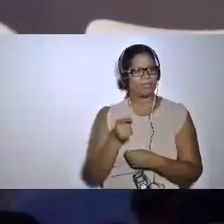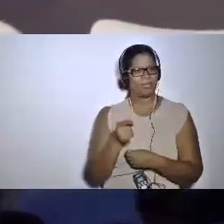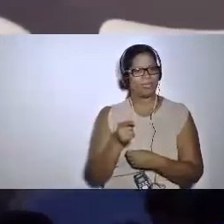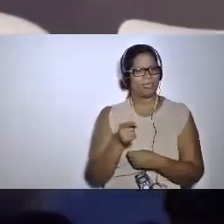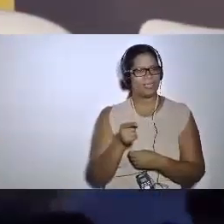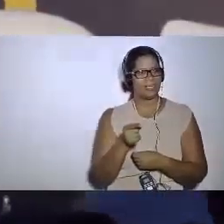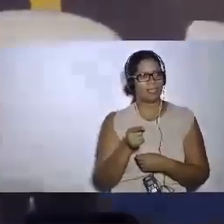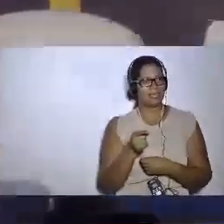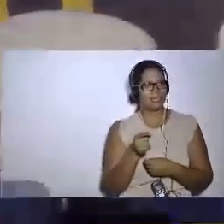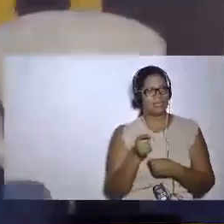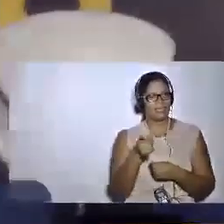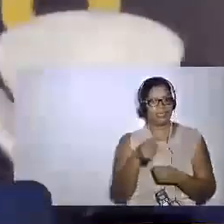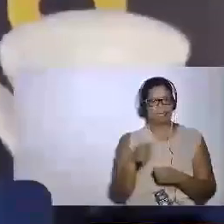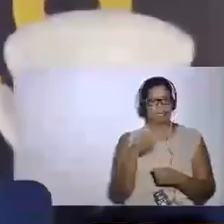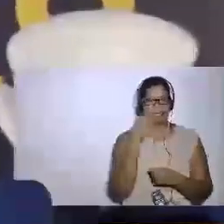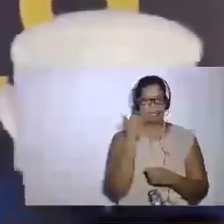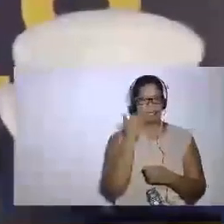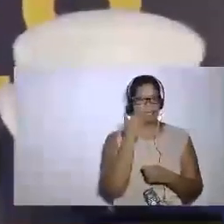mujer,